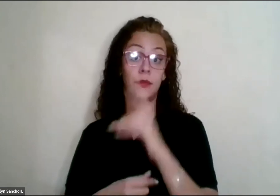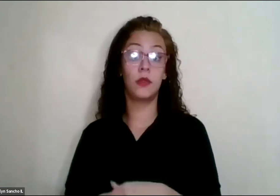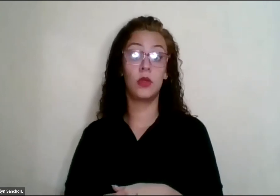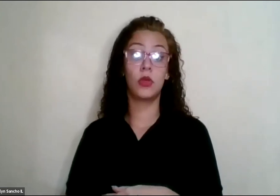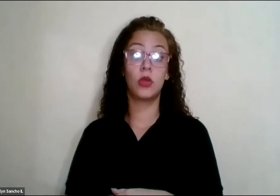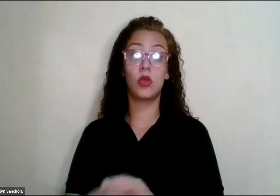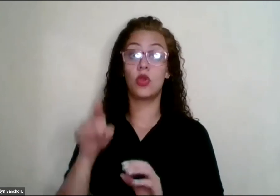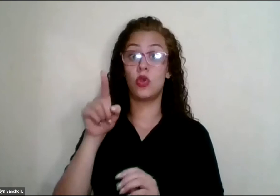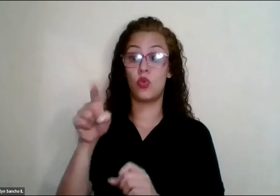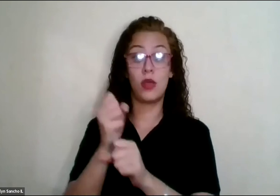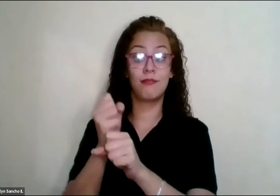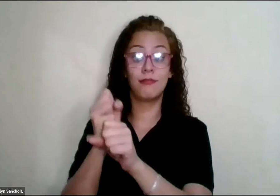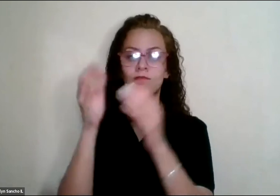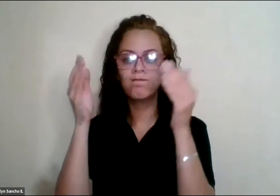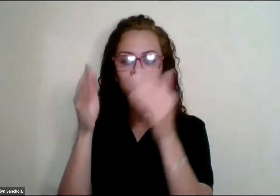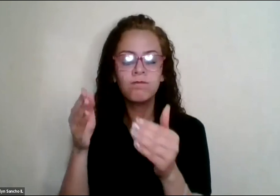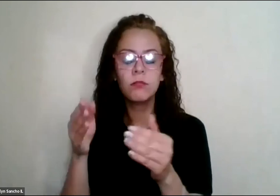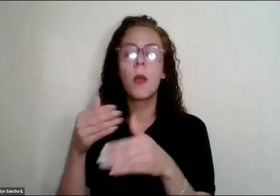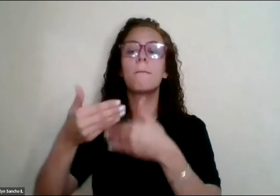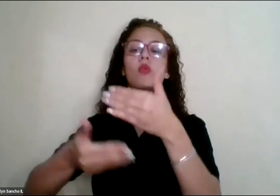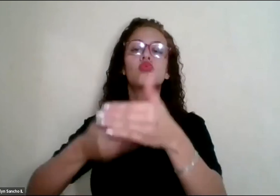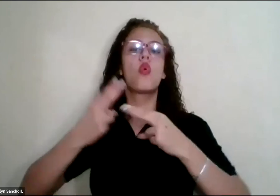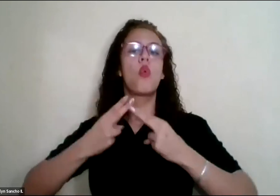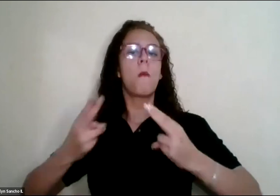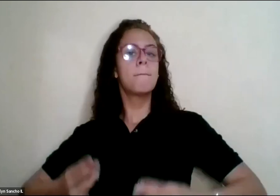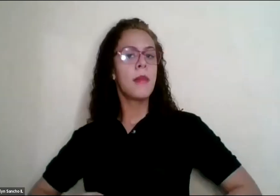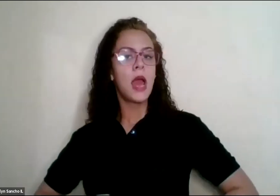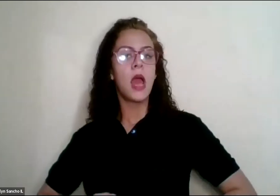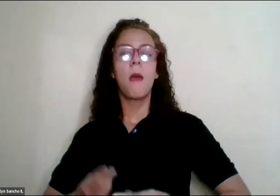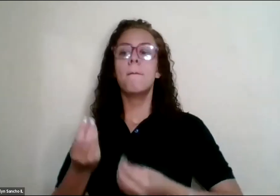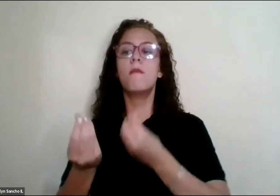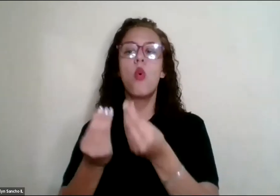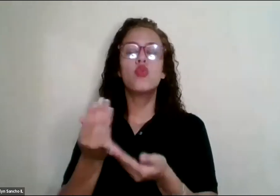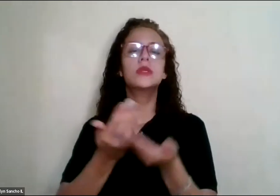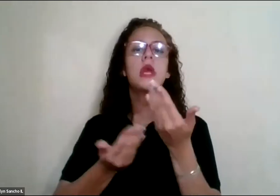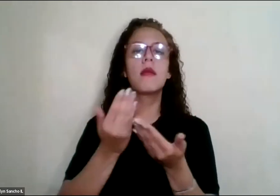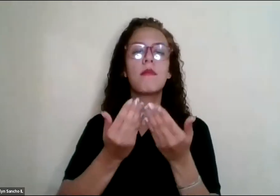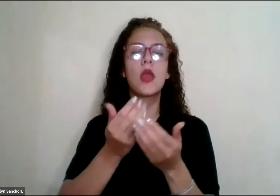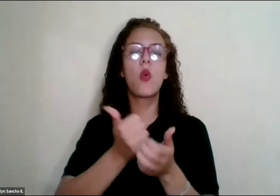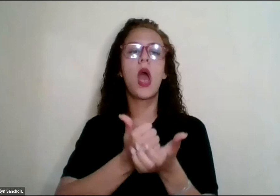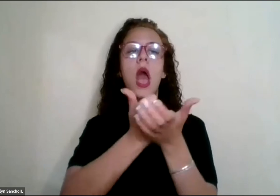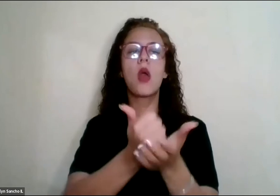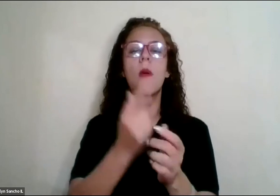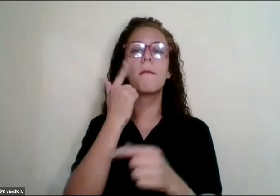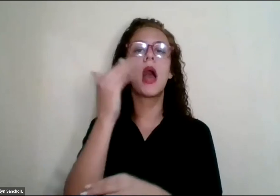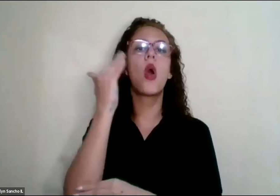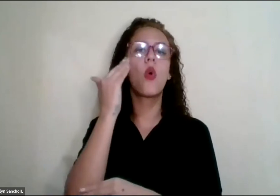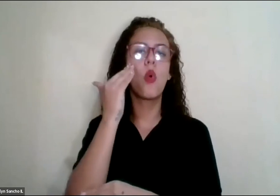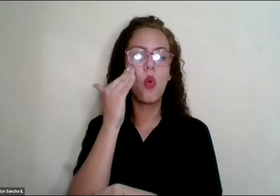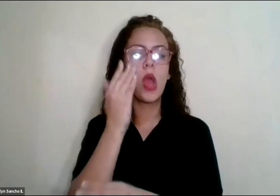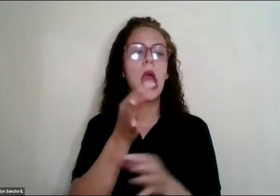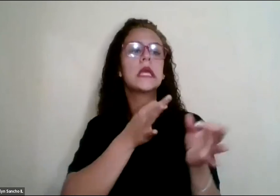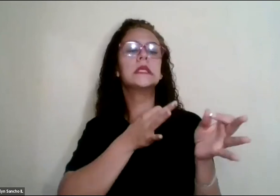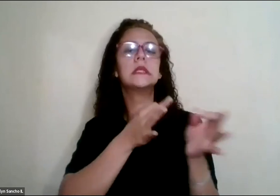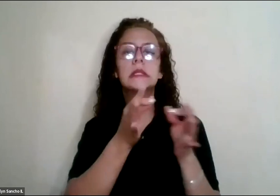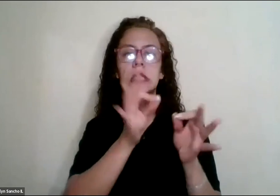Sulabatsu se enfoca en procesos humanos y sus productos y servicios se basan en el conocimiento tácito y